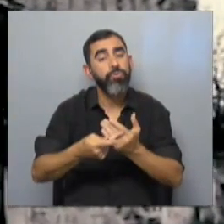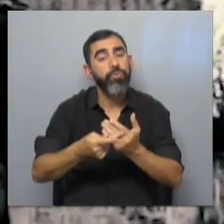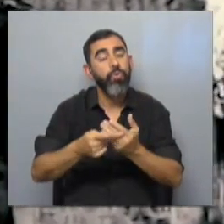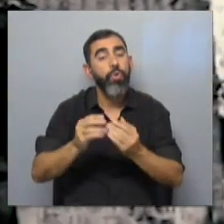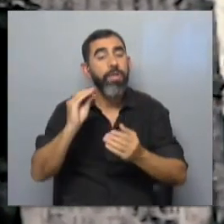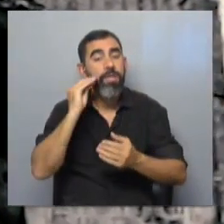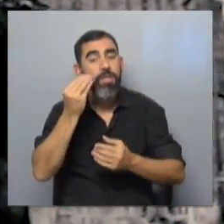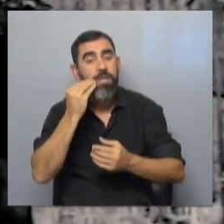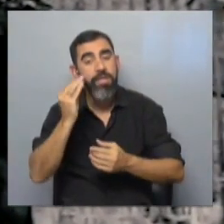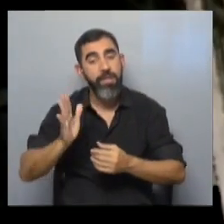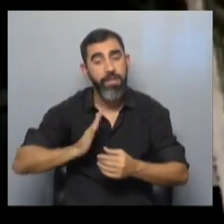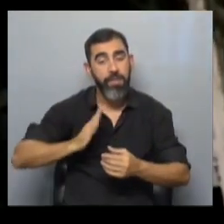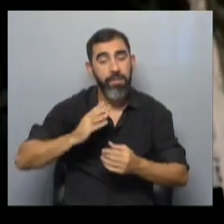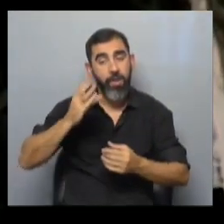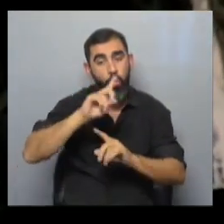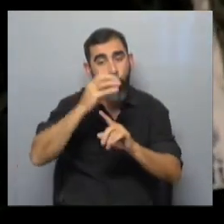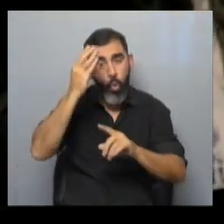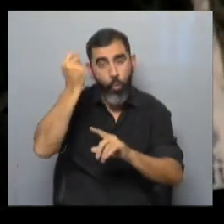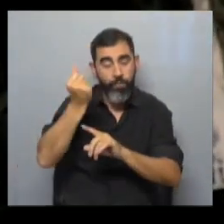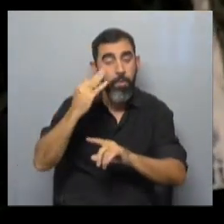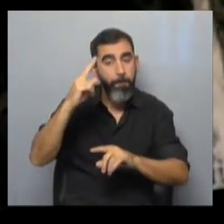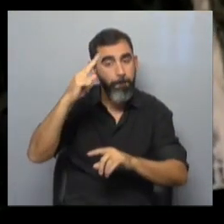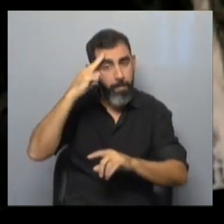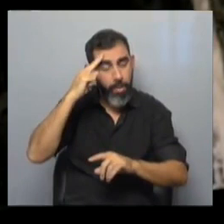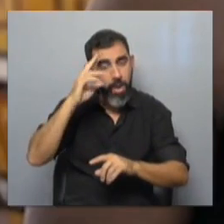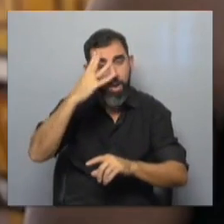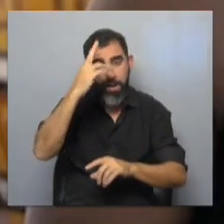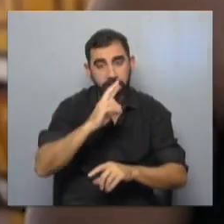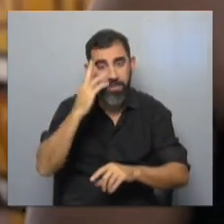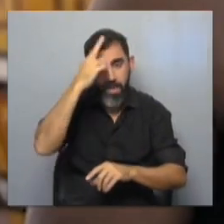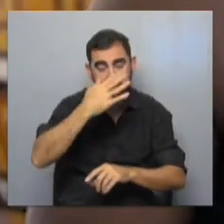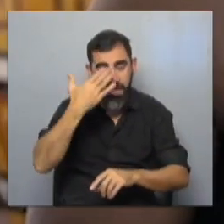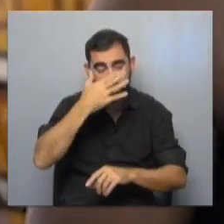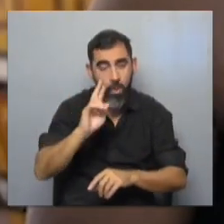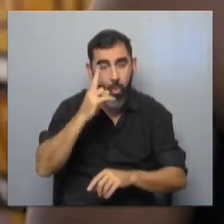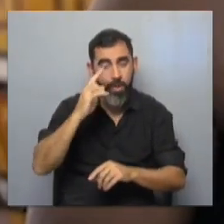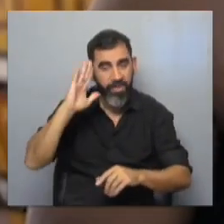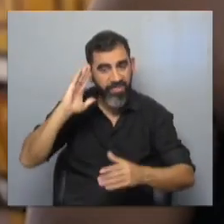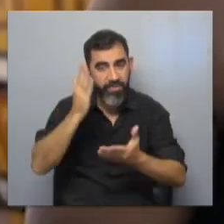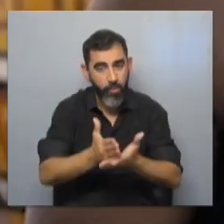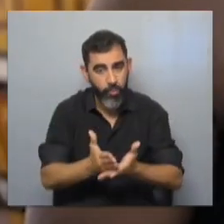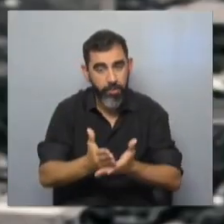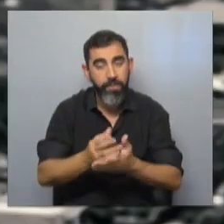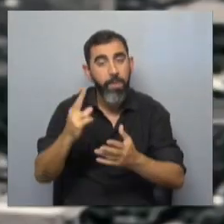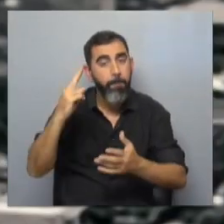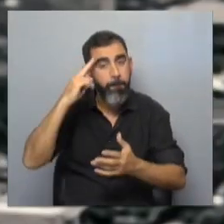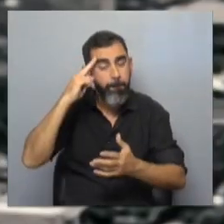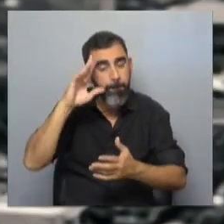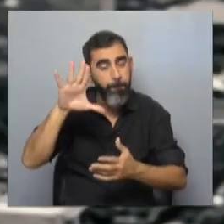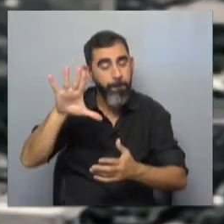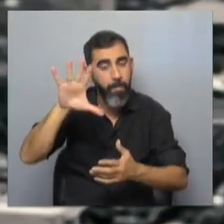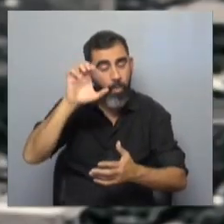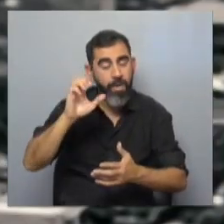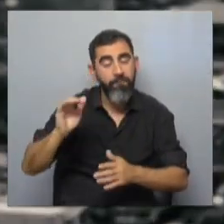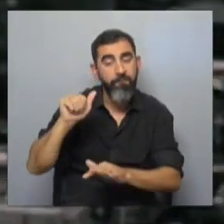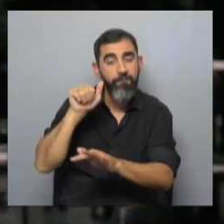las Nietas Desplazando al Olvido, Memorias Afro-Uruguayas sobre el Terrorismo de Estado, de la línea Memoria Feminista y Feminismos